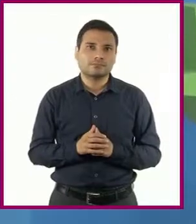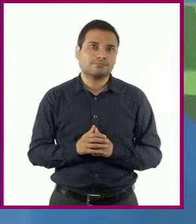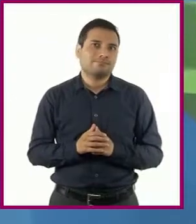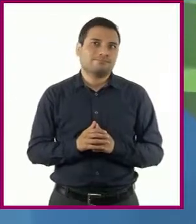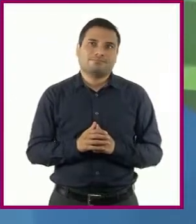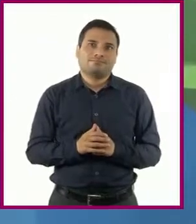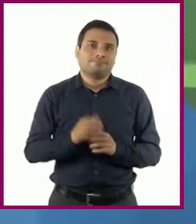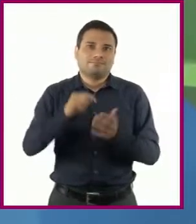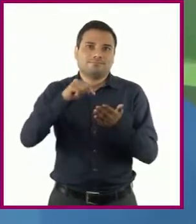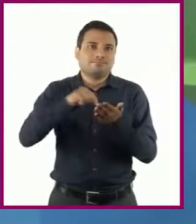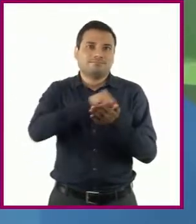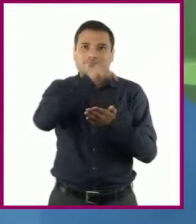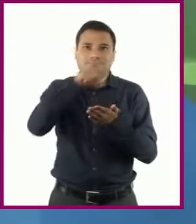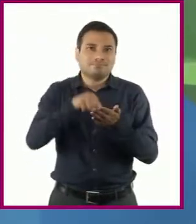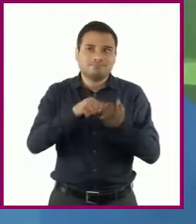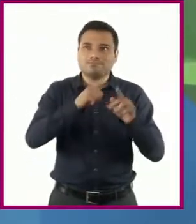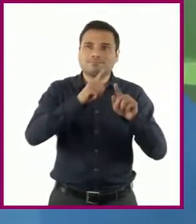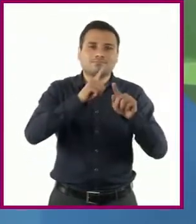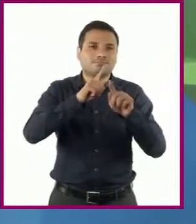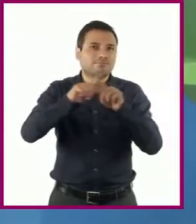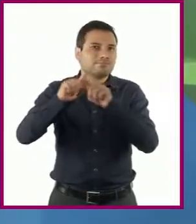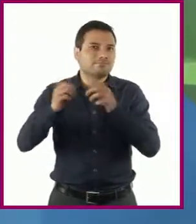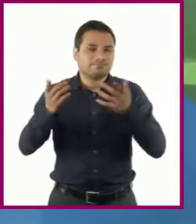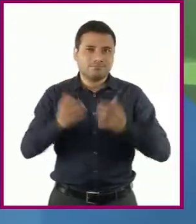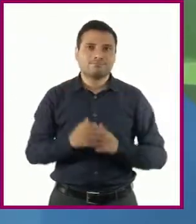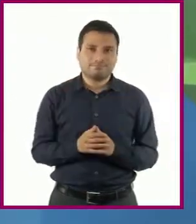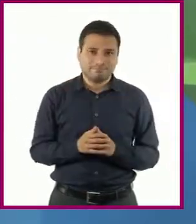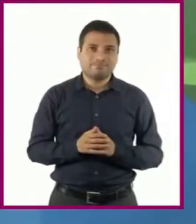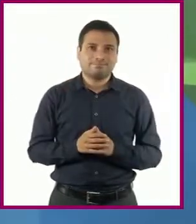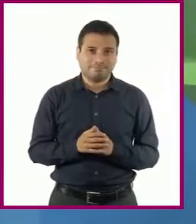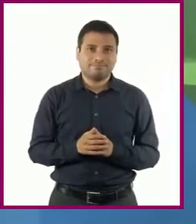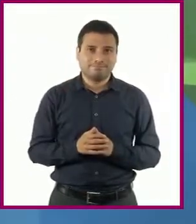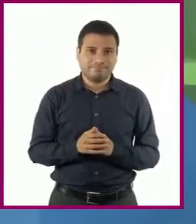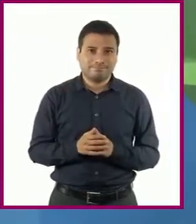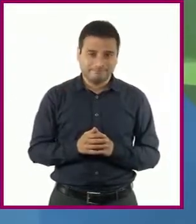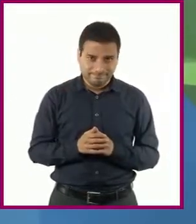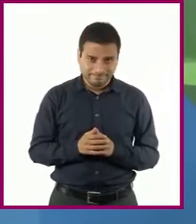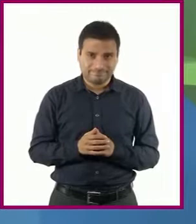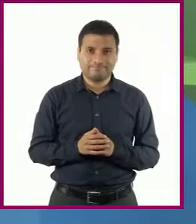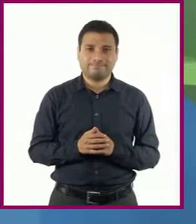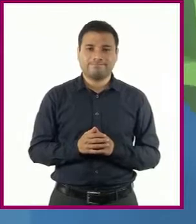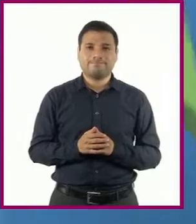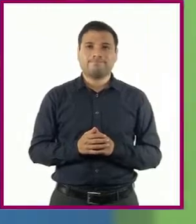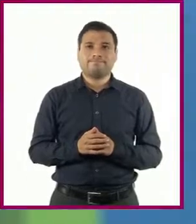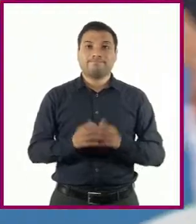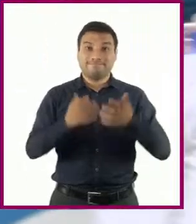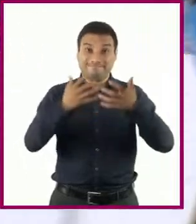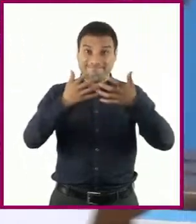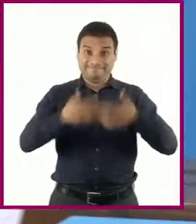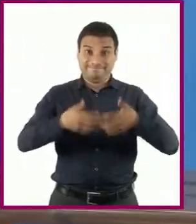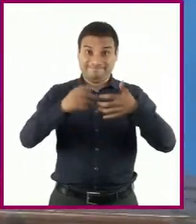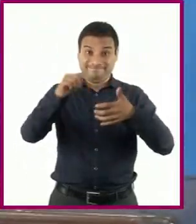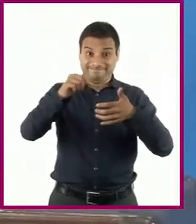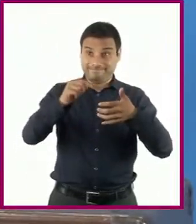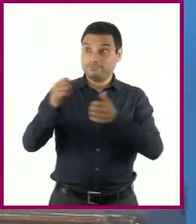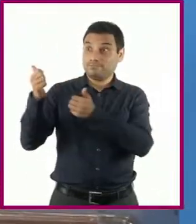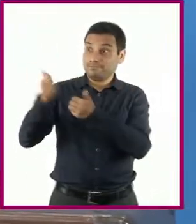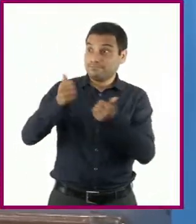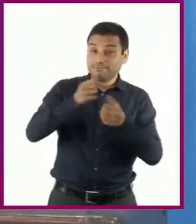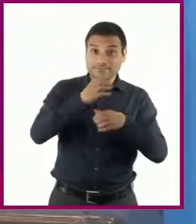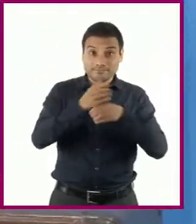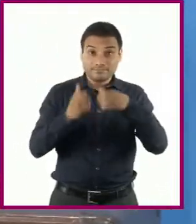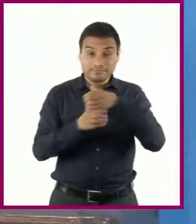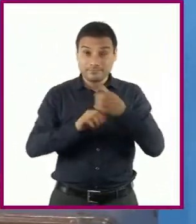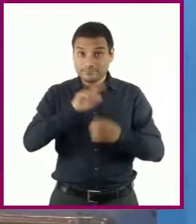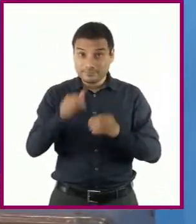en diferentes partes del mundo y son llevados hasta el lugar en donde son ensamblados y comercializados. Yo he